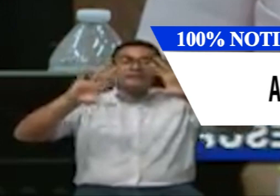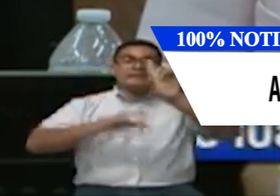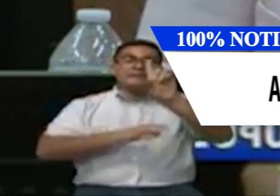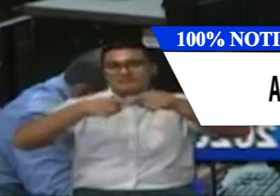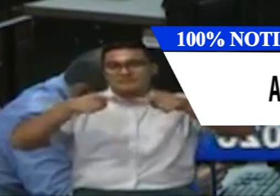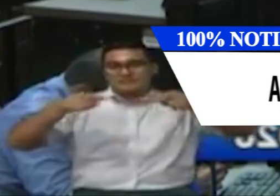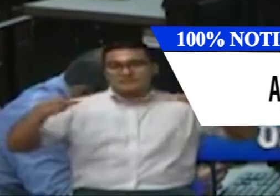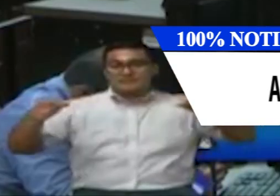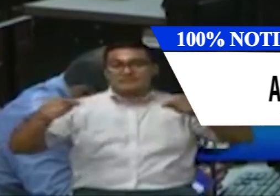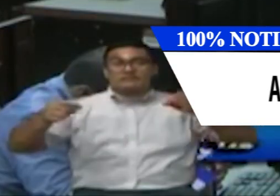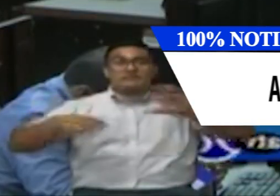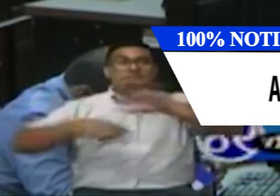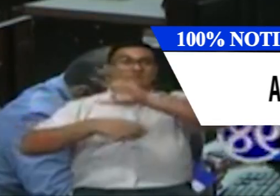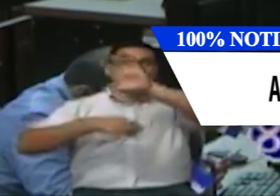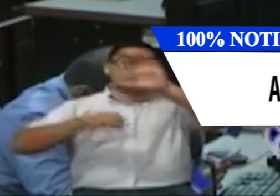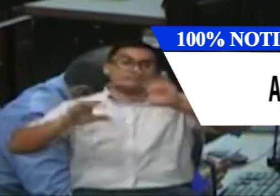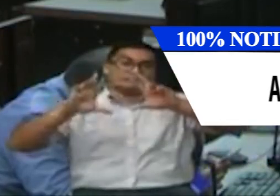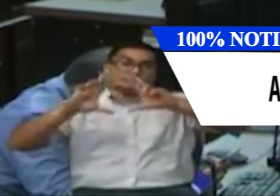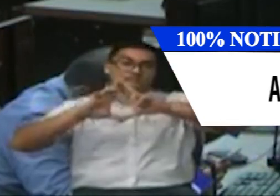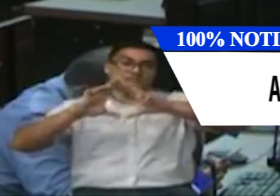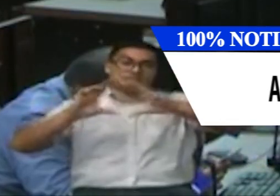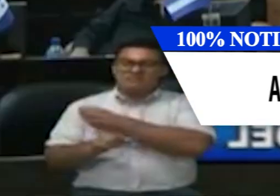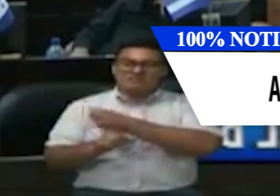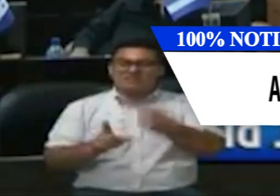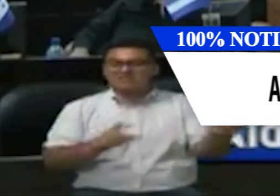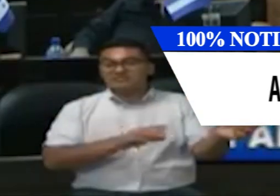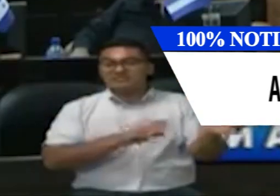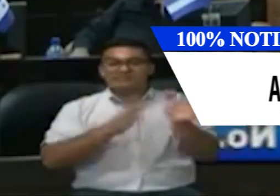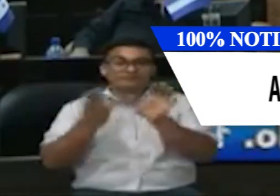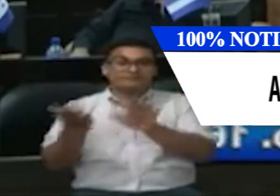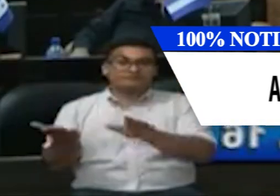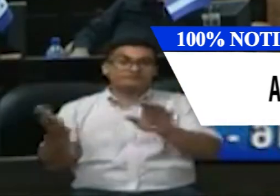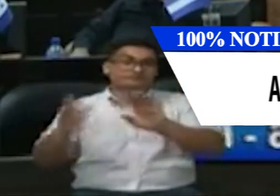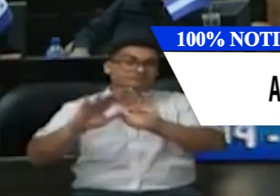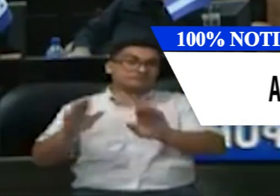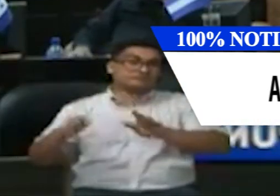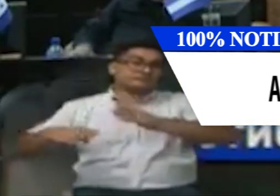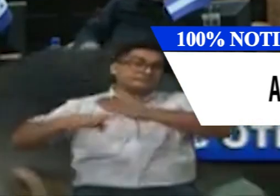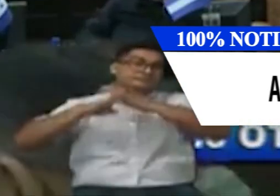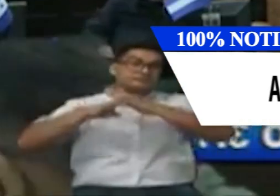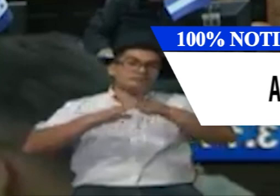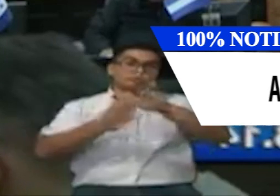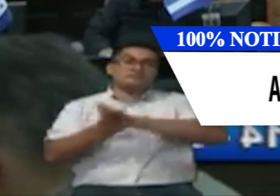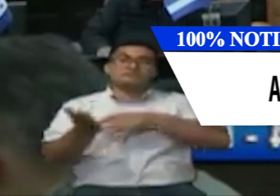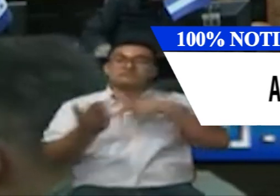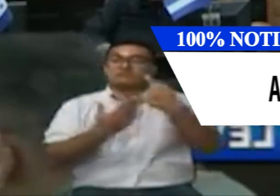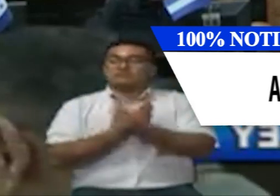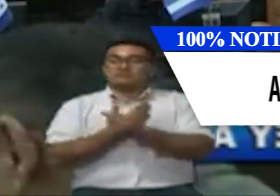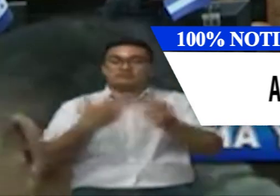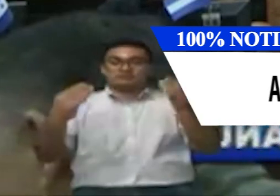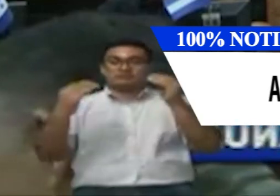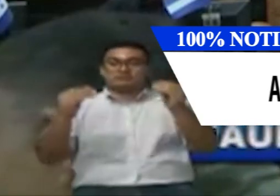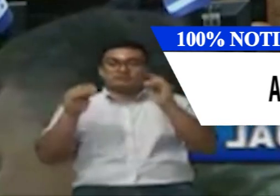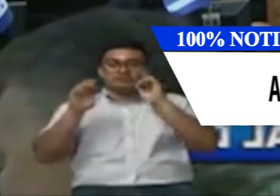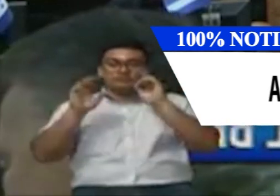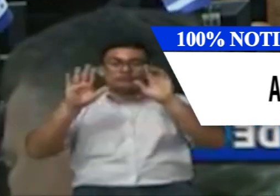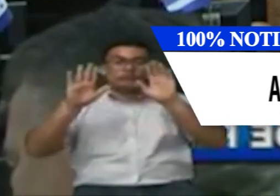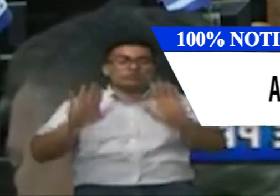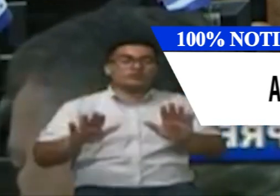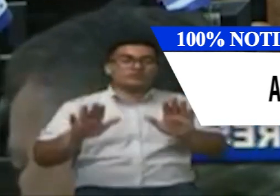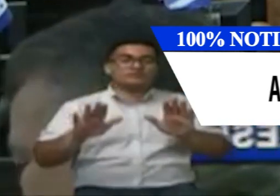sus aliados y los culpan de la crisis política, social, económica y de derechos humanos que mantiene sumergido al